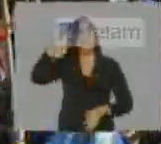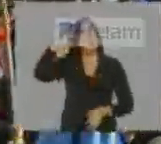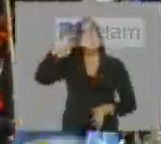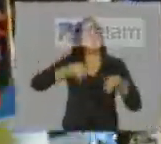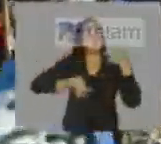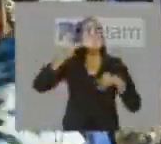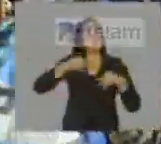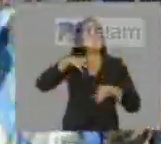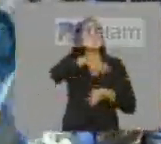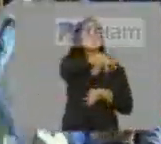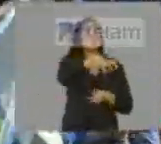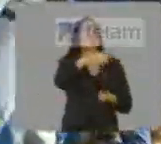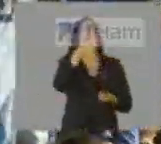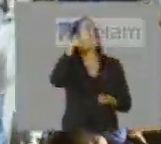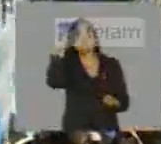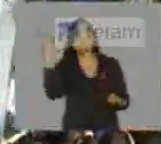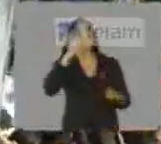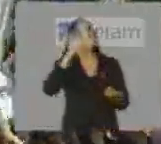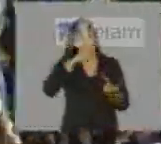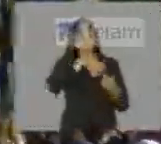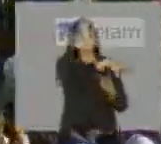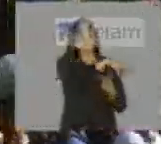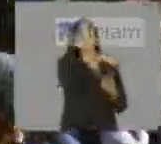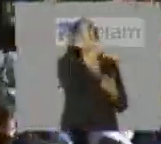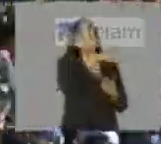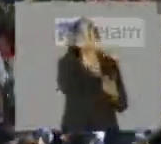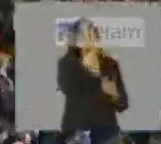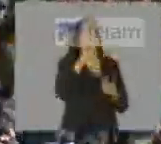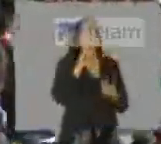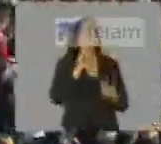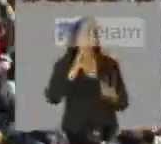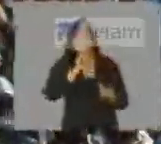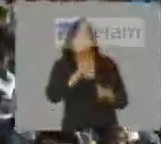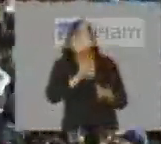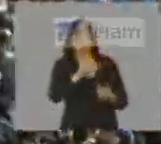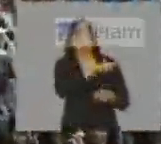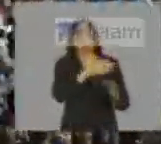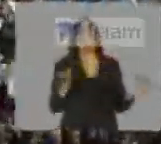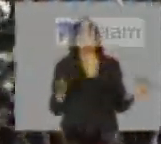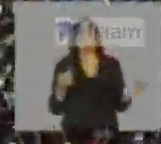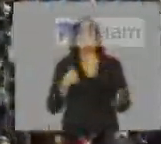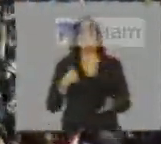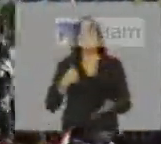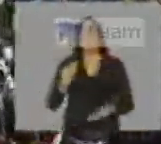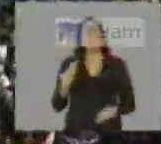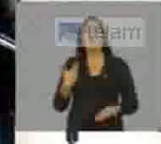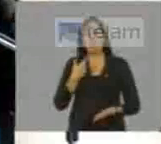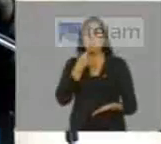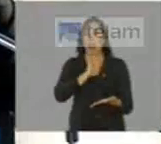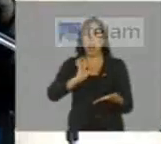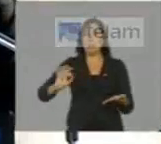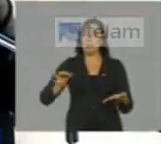perdida, o nacional y correccional, para que pueda tener simplemente una